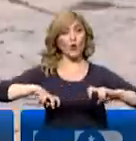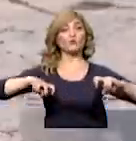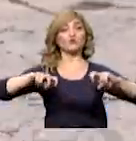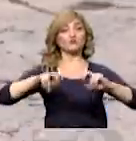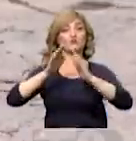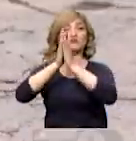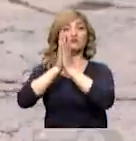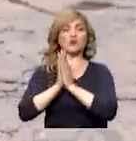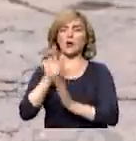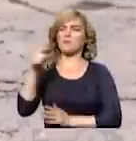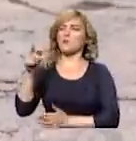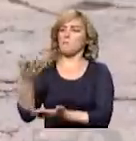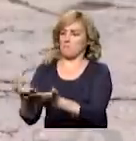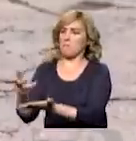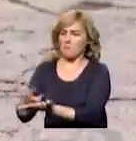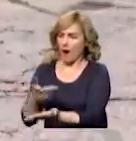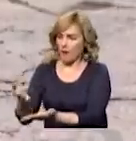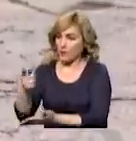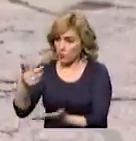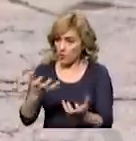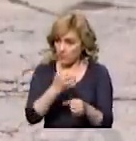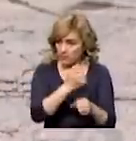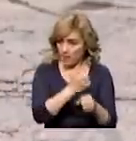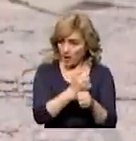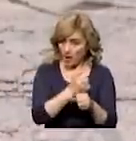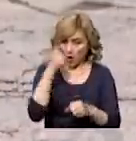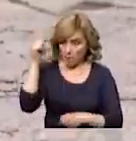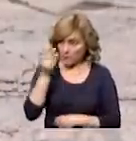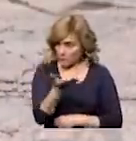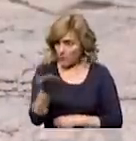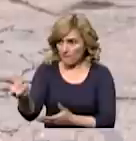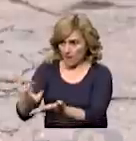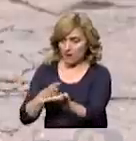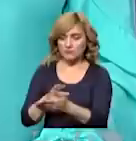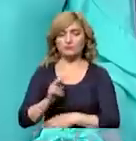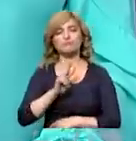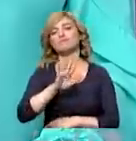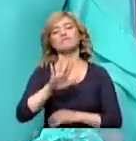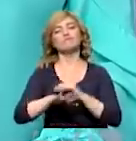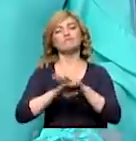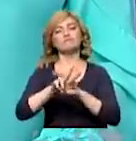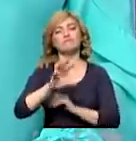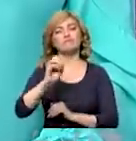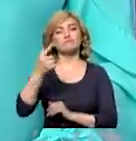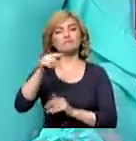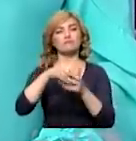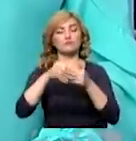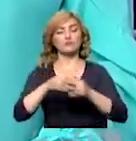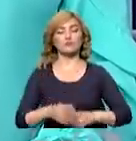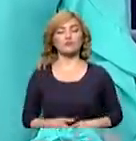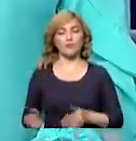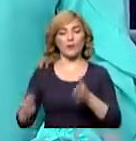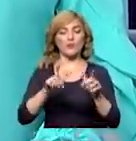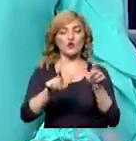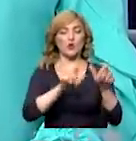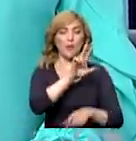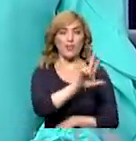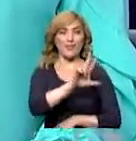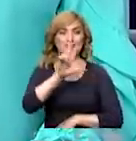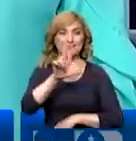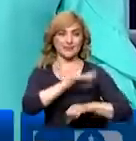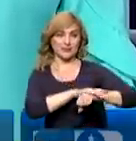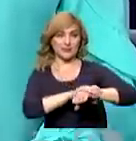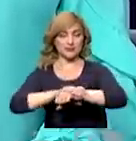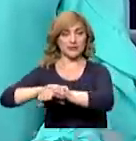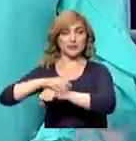habrían solicitado millonarios montos que van entre 5 y 20 millones de dólares. Y 14 de los 33 detenidos en el proceso